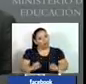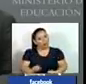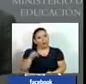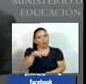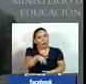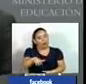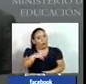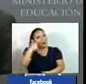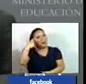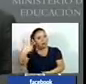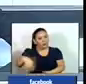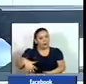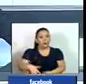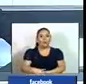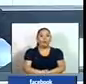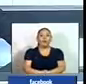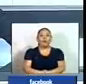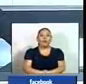territorio.